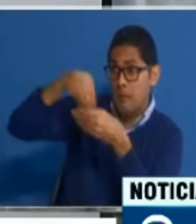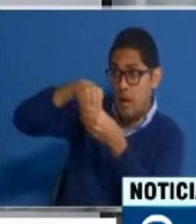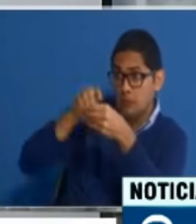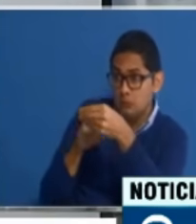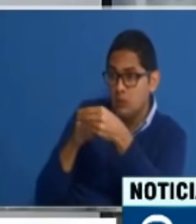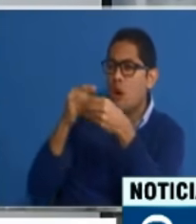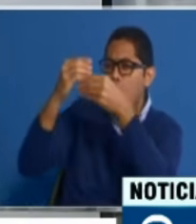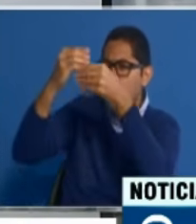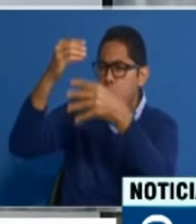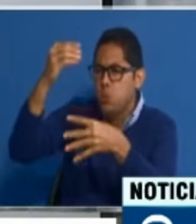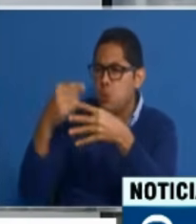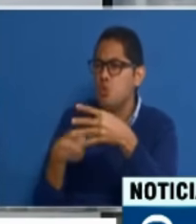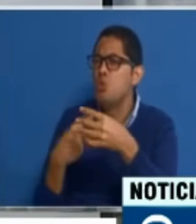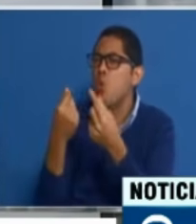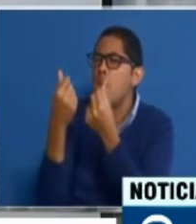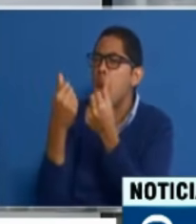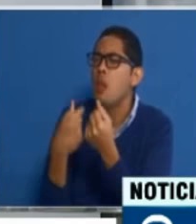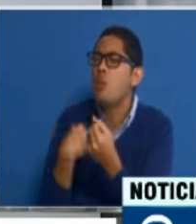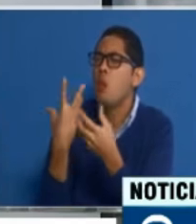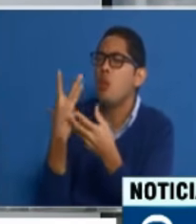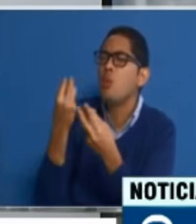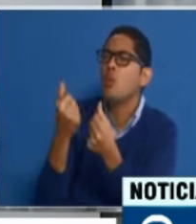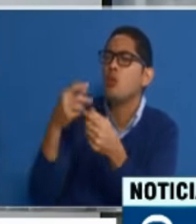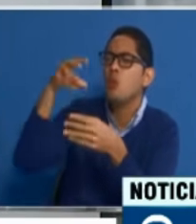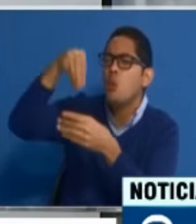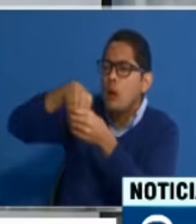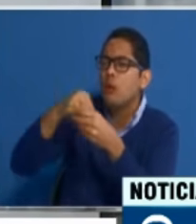Ahí puedes consultar tu saldo a través de Sara.